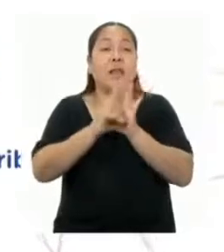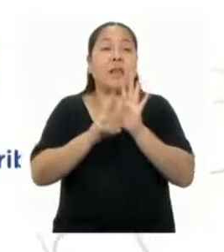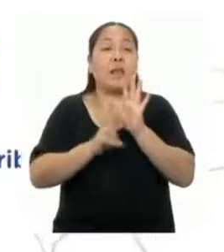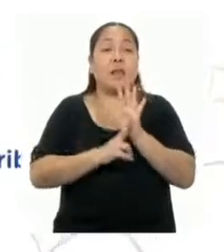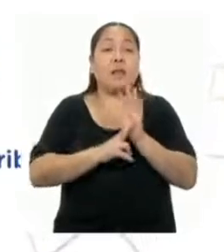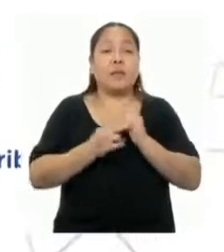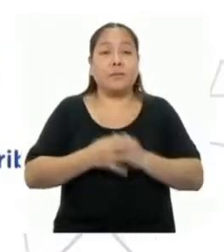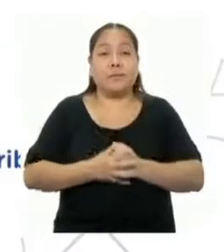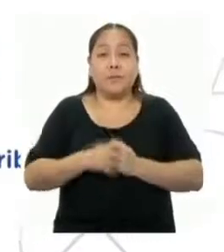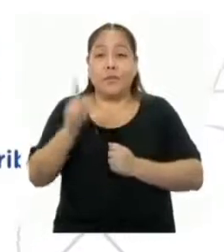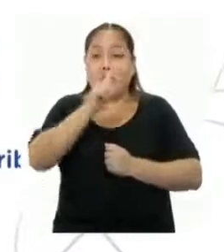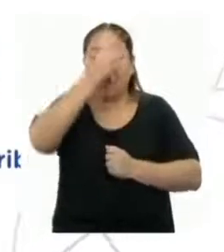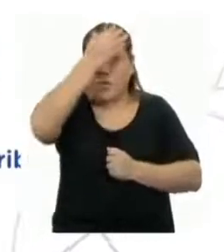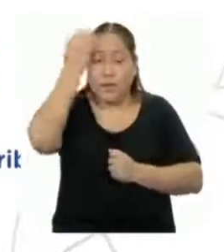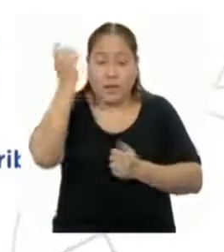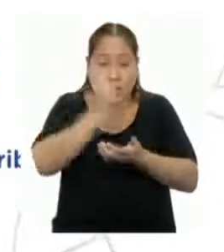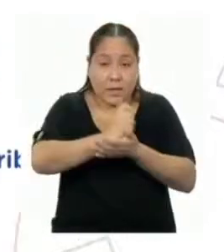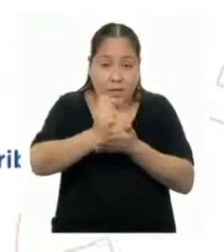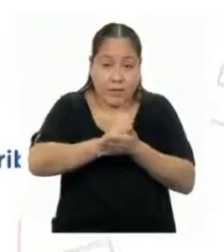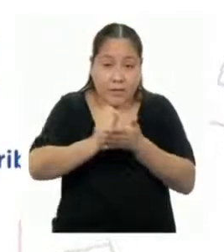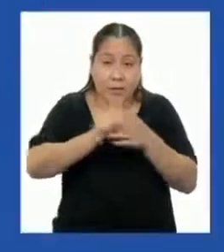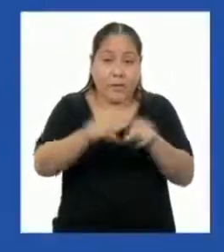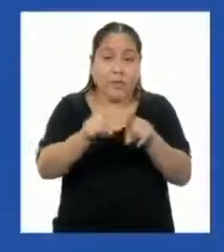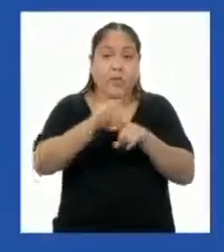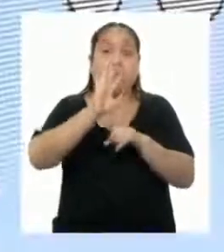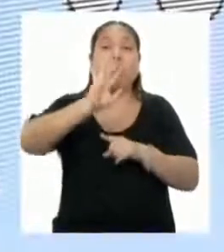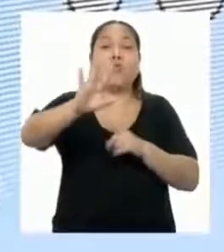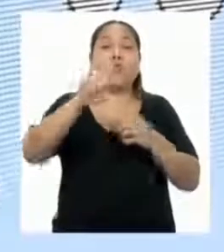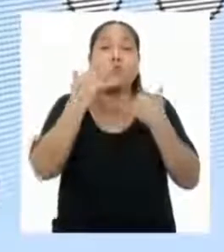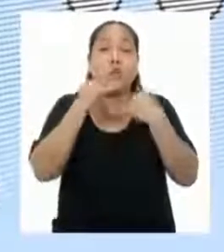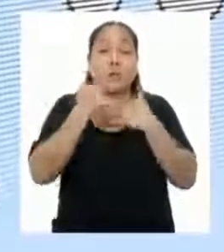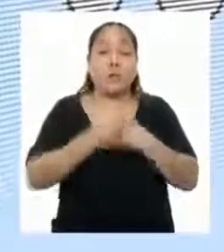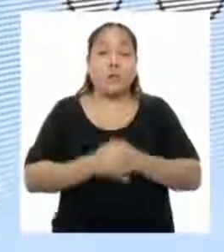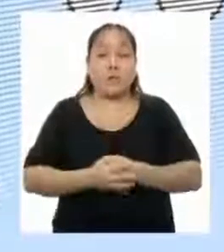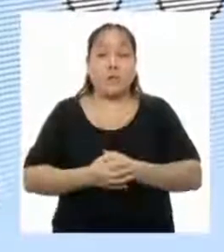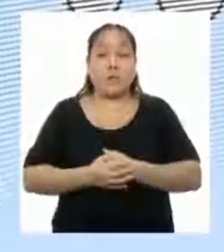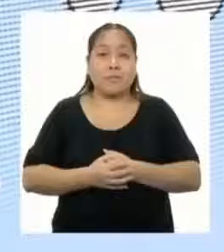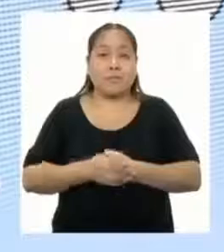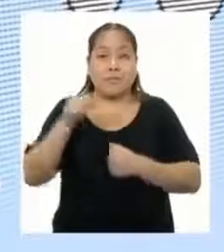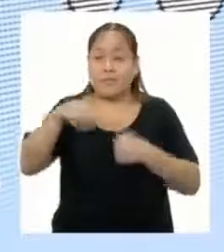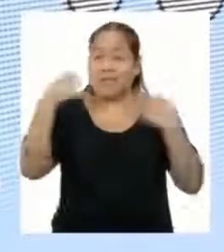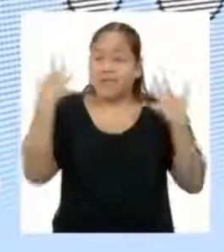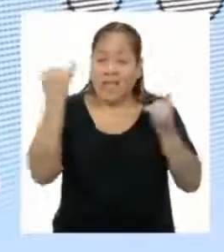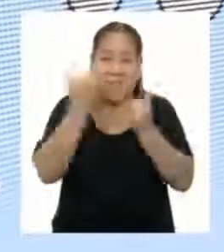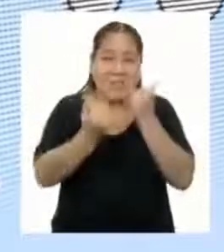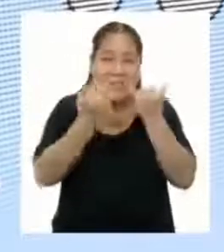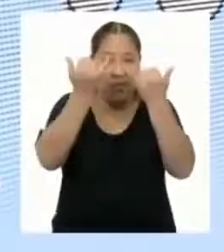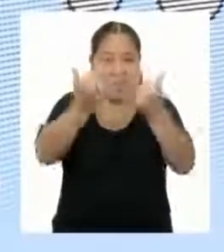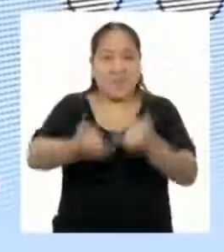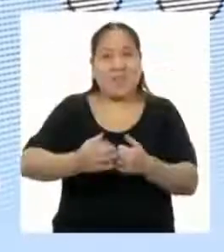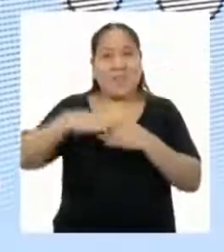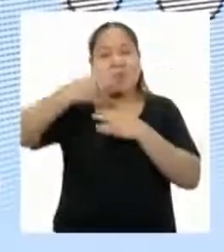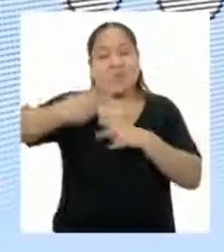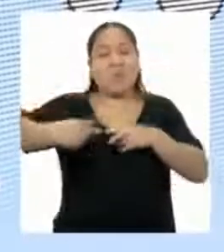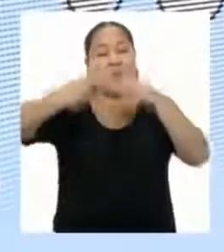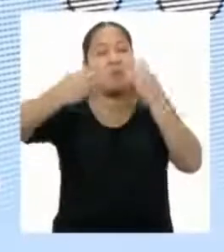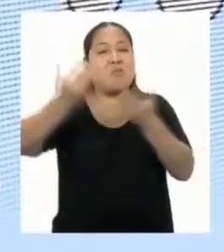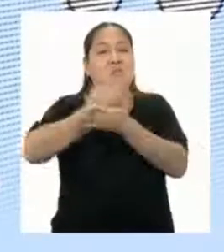olvides escribir también la justificación de tus respuestas. Esto